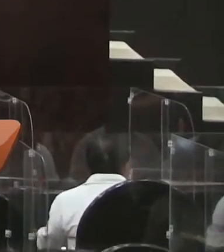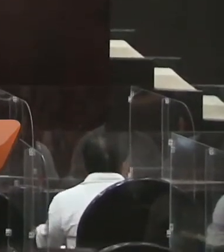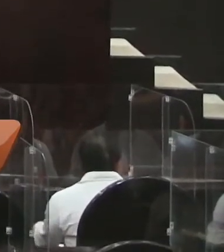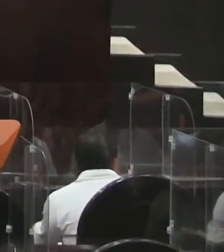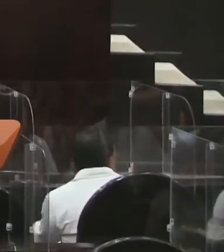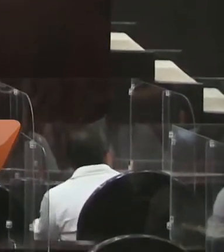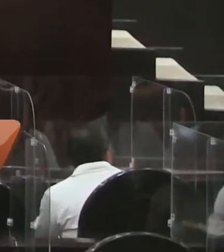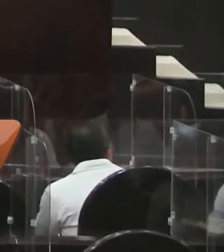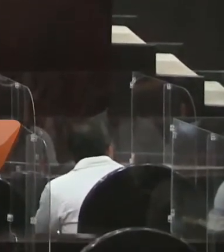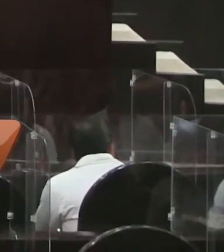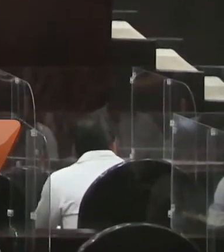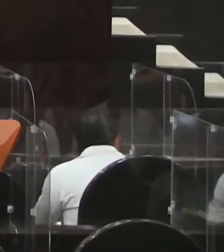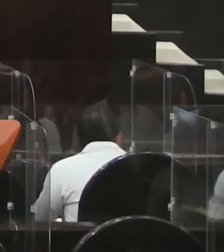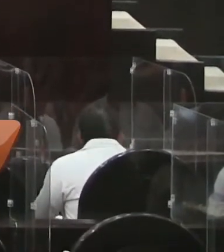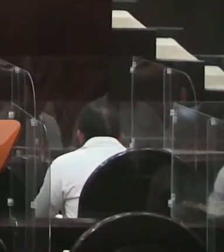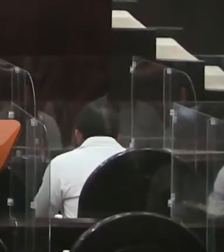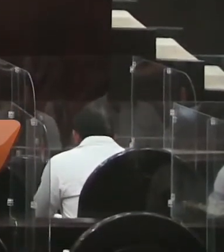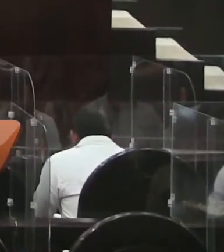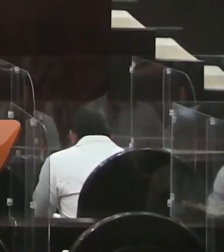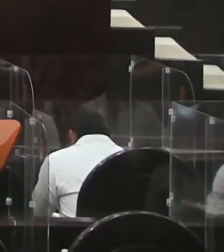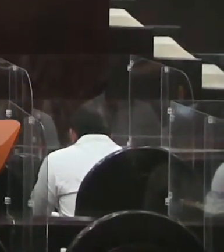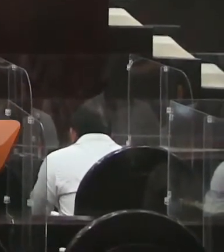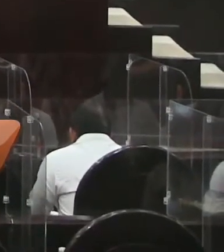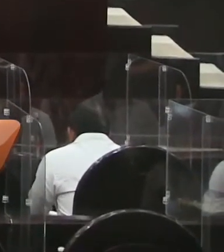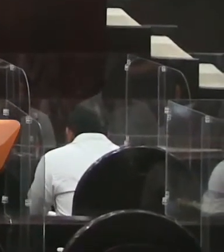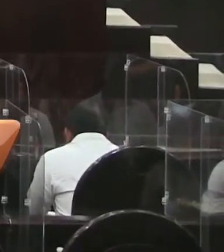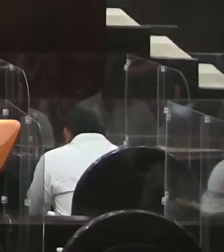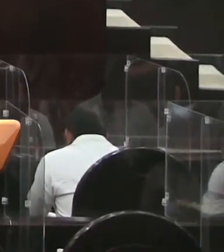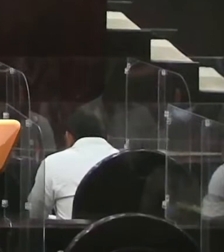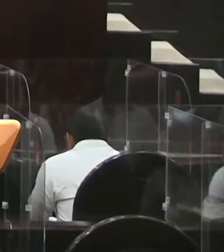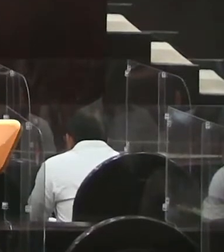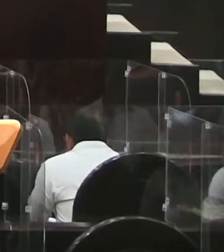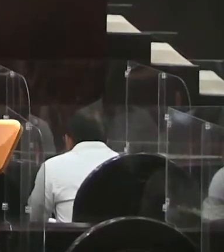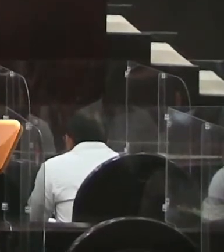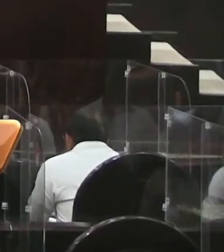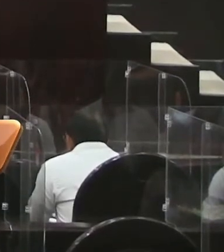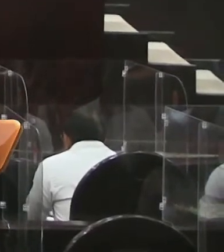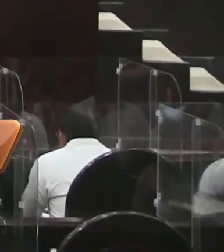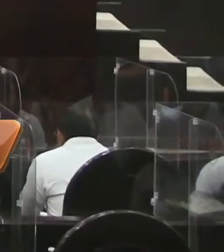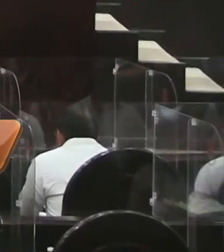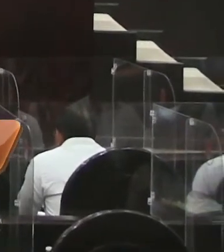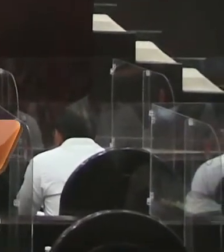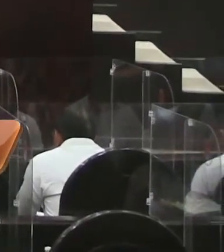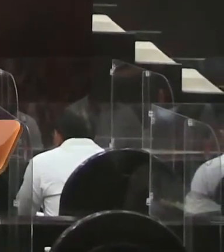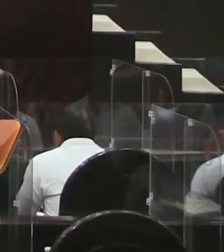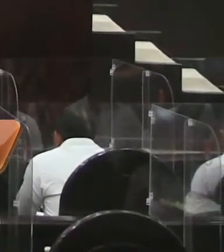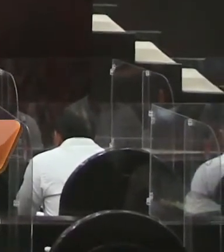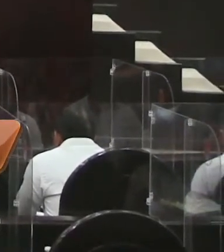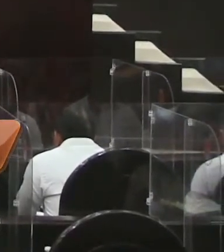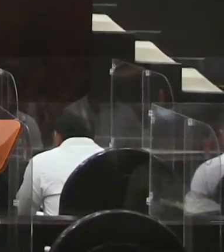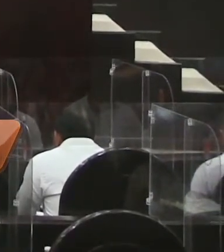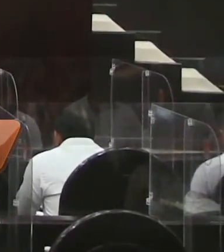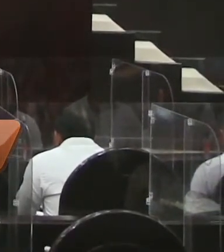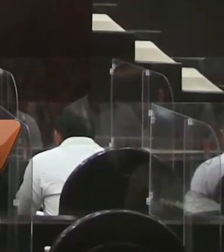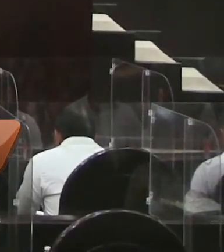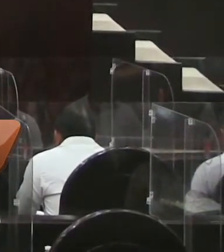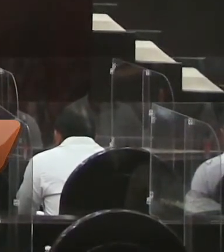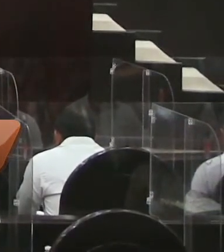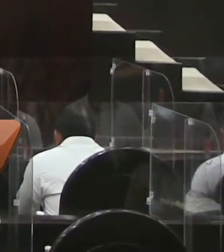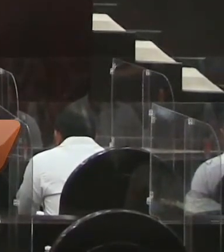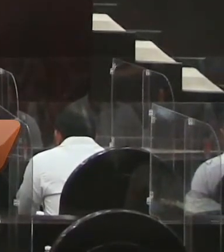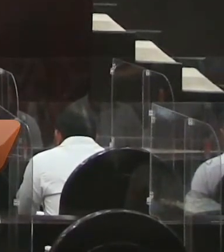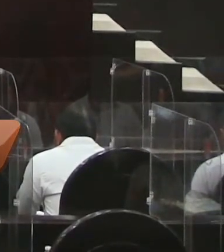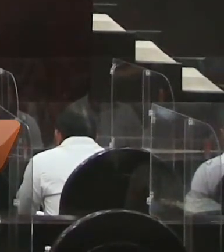se les recuerda a los diputados que su discurso no podrá exceder de 15 minutos sin permiso expreso de esta